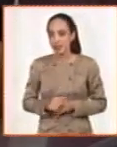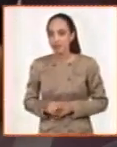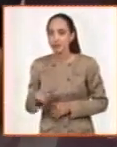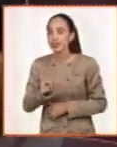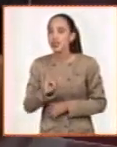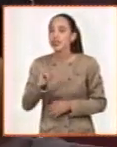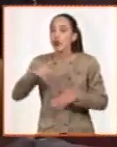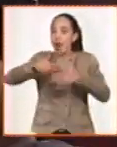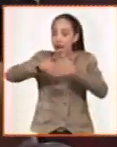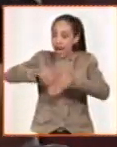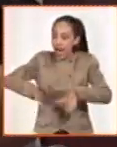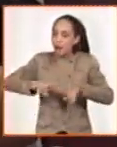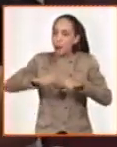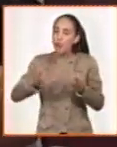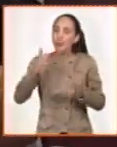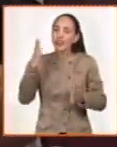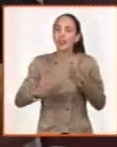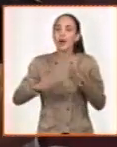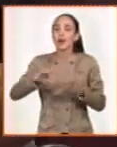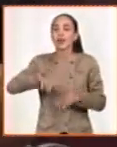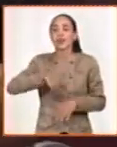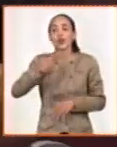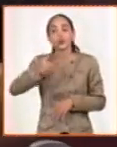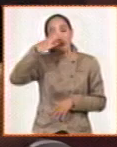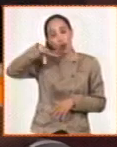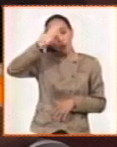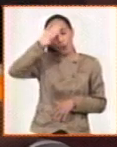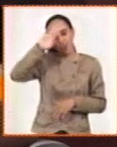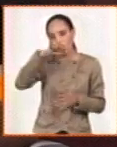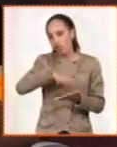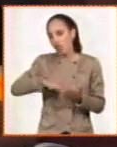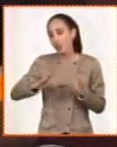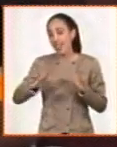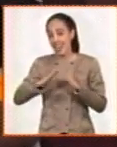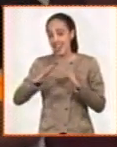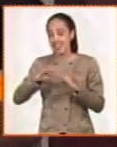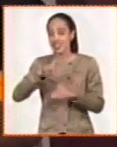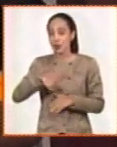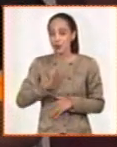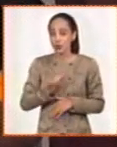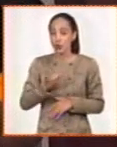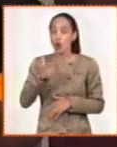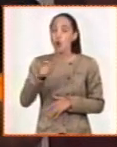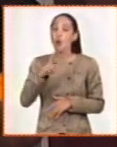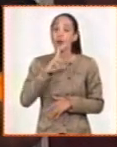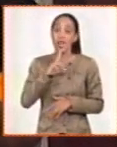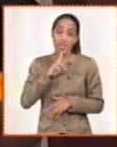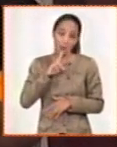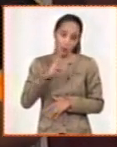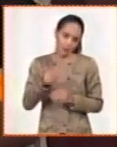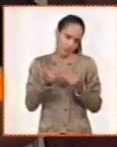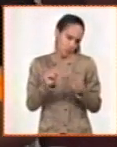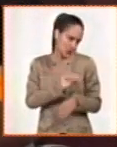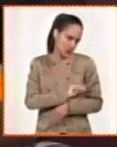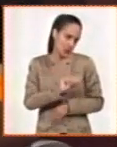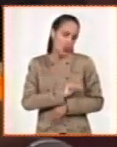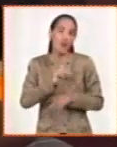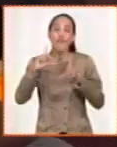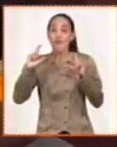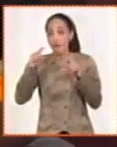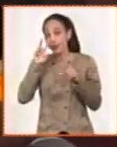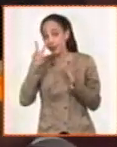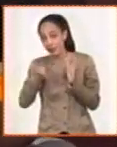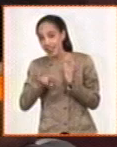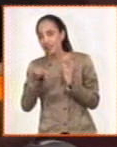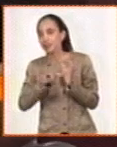la Jornada de la Cultura Cubana en la Casa de la Cultura de Comayagua, recién inaugurada. Y por las fotos que veo y por los comentarios que ya me